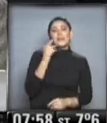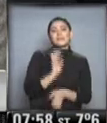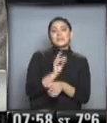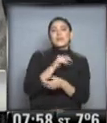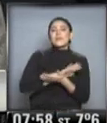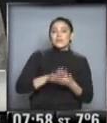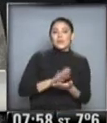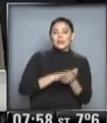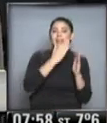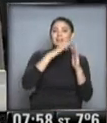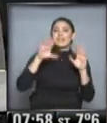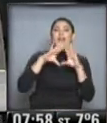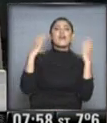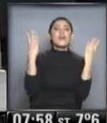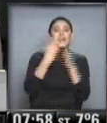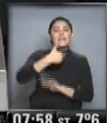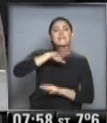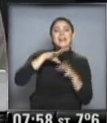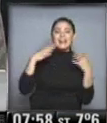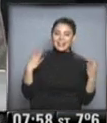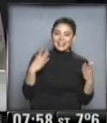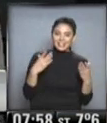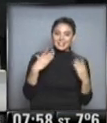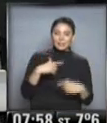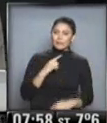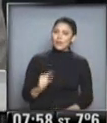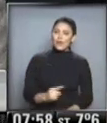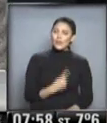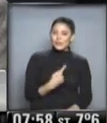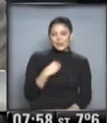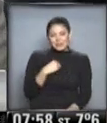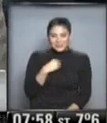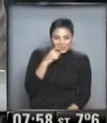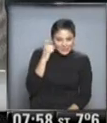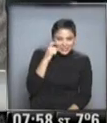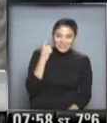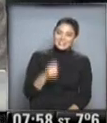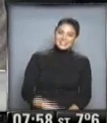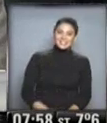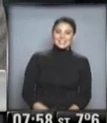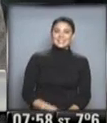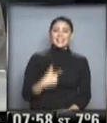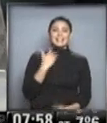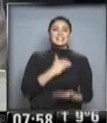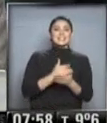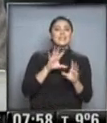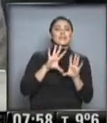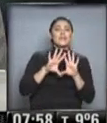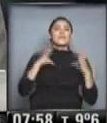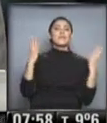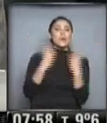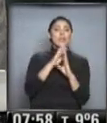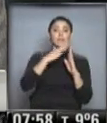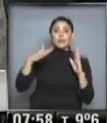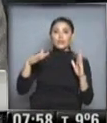referentes de bibliotecas más globales y más grandes, y también es un poco un orgullo, aunque da cosita, ¿no? Estar en ese lugar tan global con una